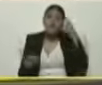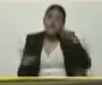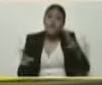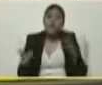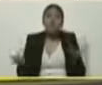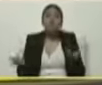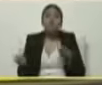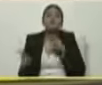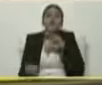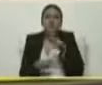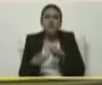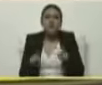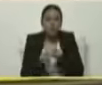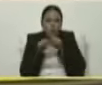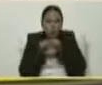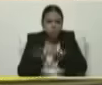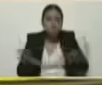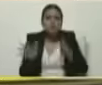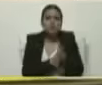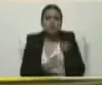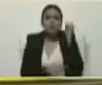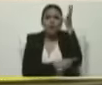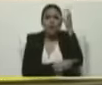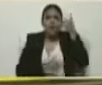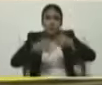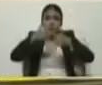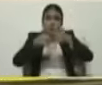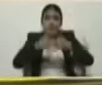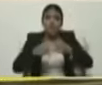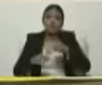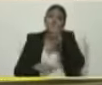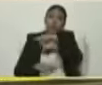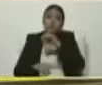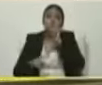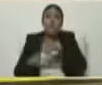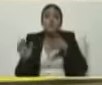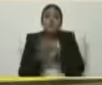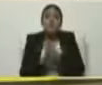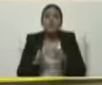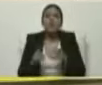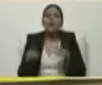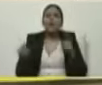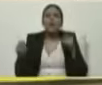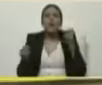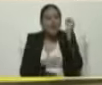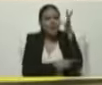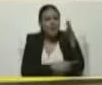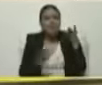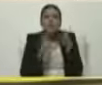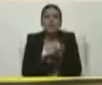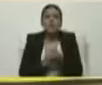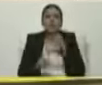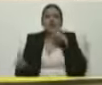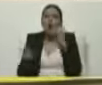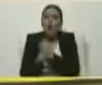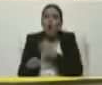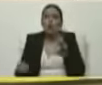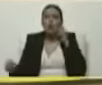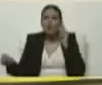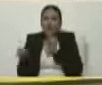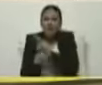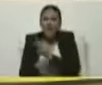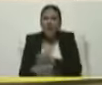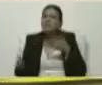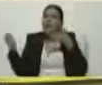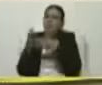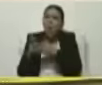y lanzaron una candidatura de la extrema derecha, también con una campaña de odio, de venganza. Vamos por López